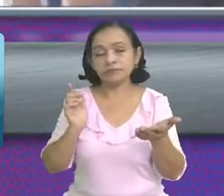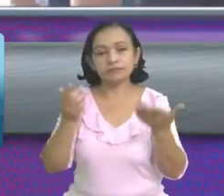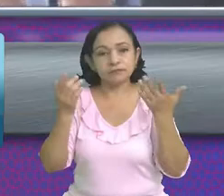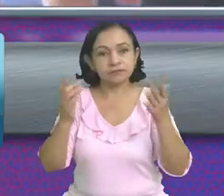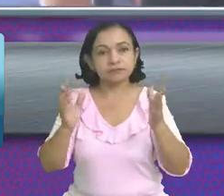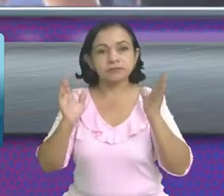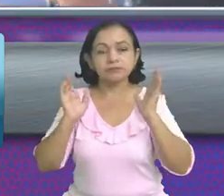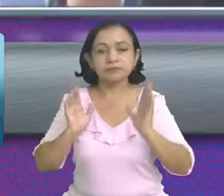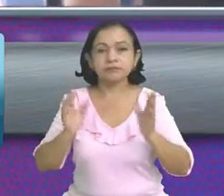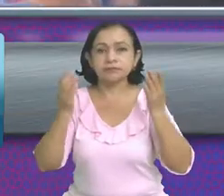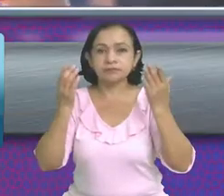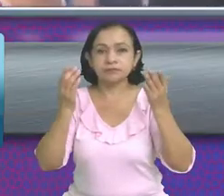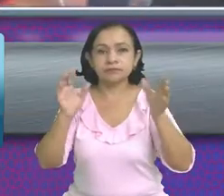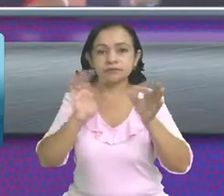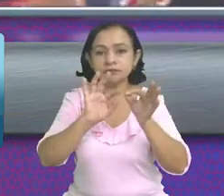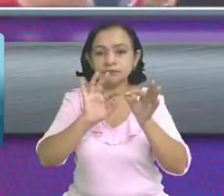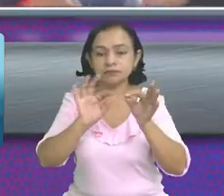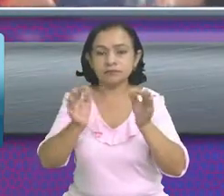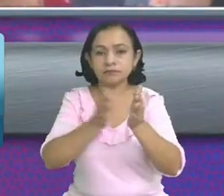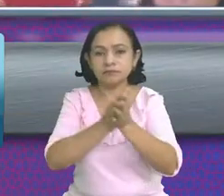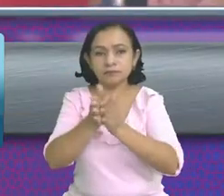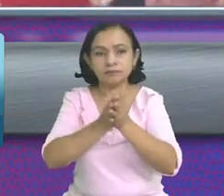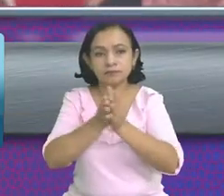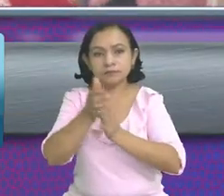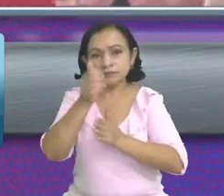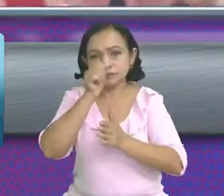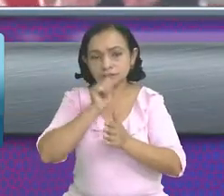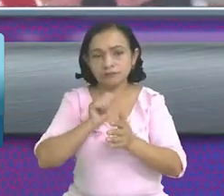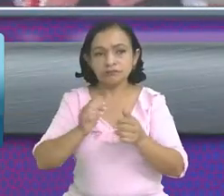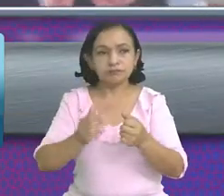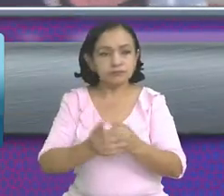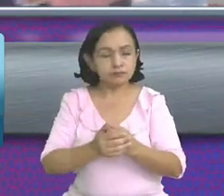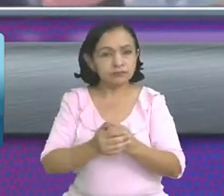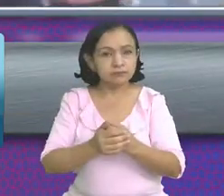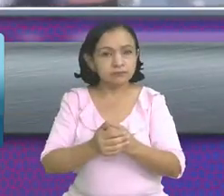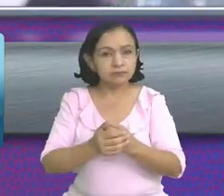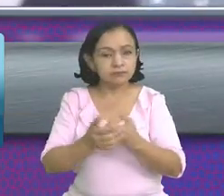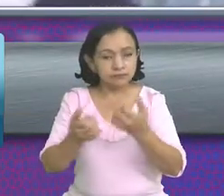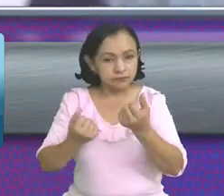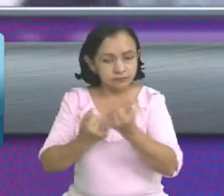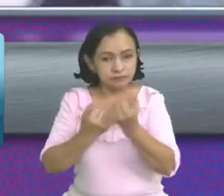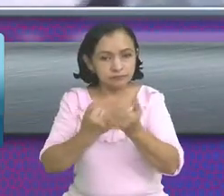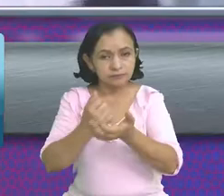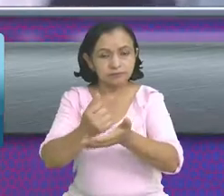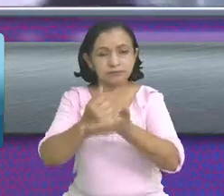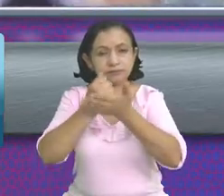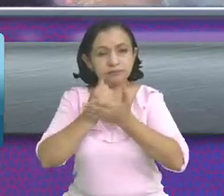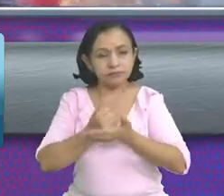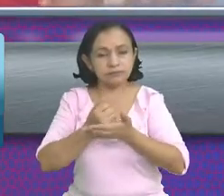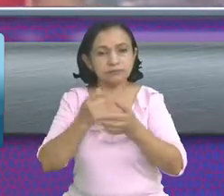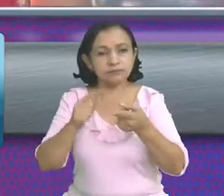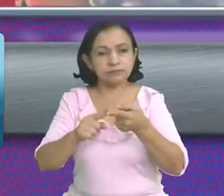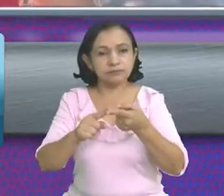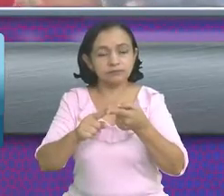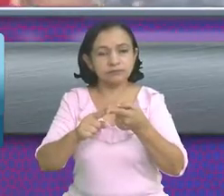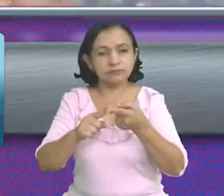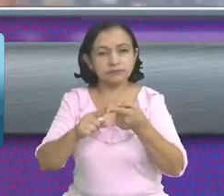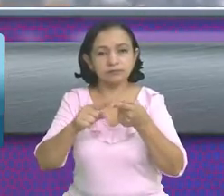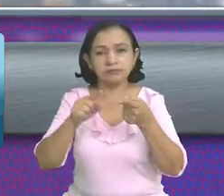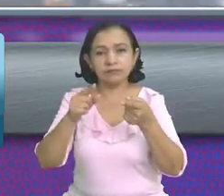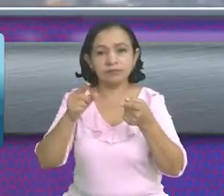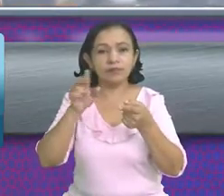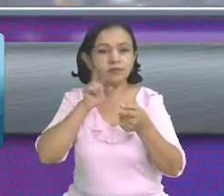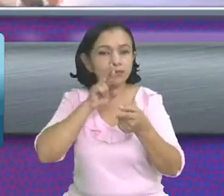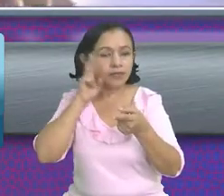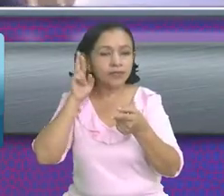adecuados. Hay refrescos que son muy sustanciosos, que sustentan, por ejemplo, la cebadita.